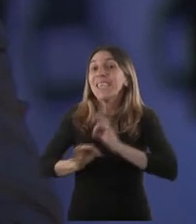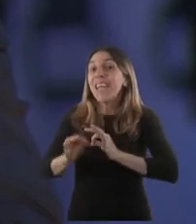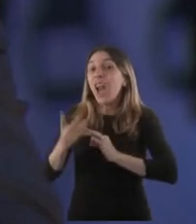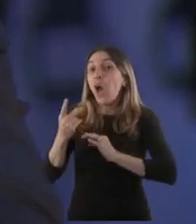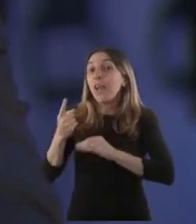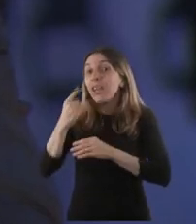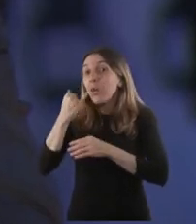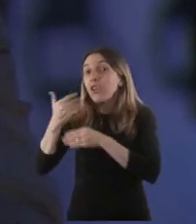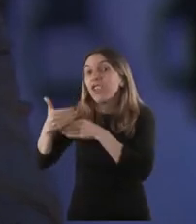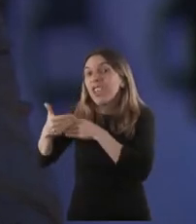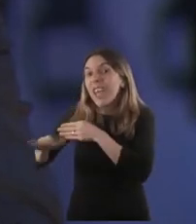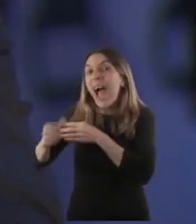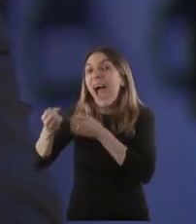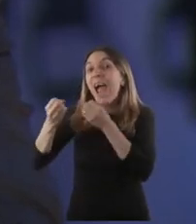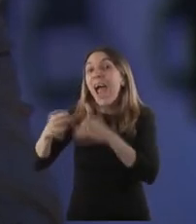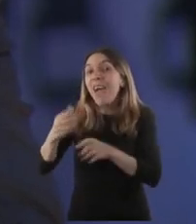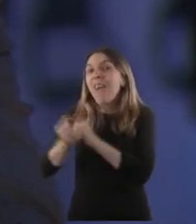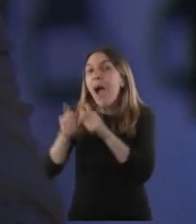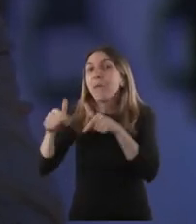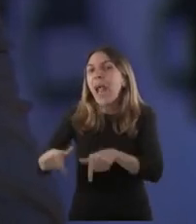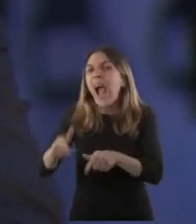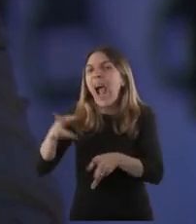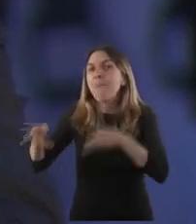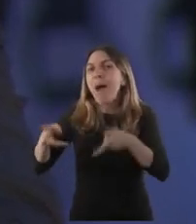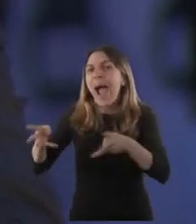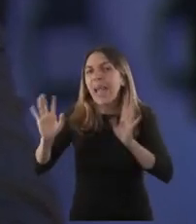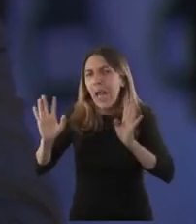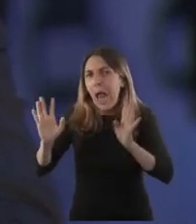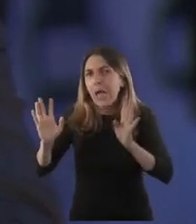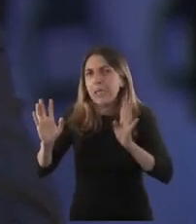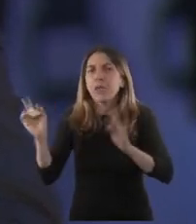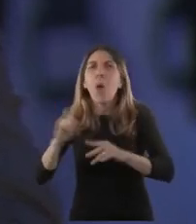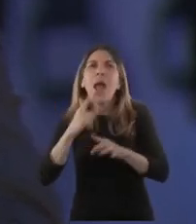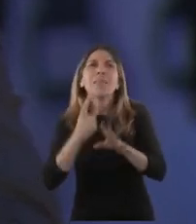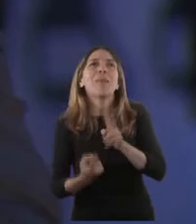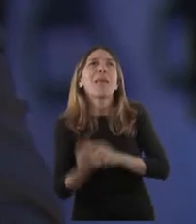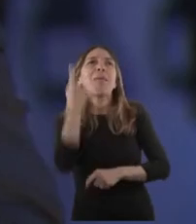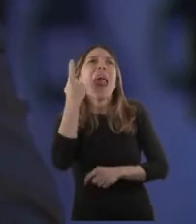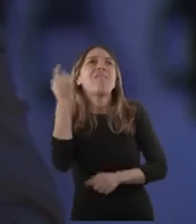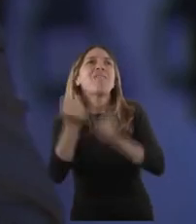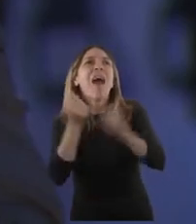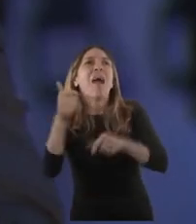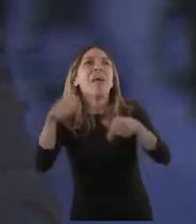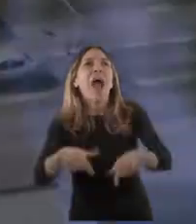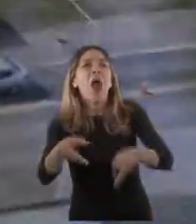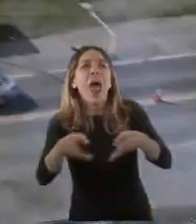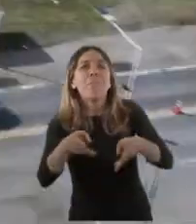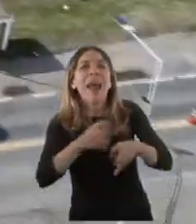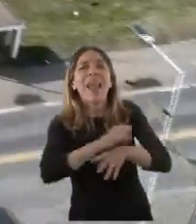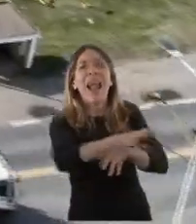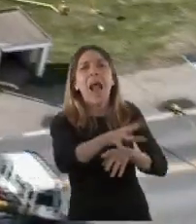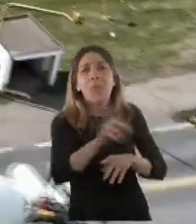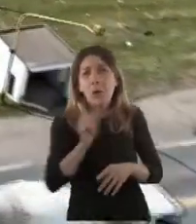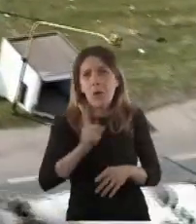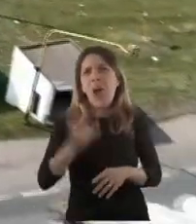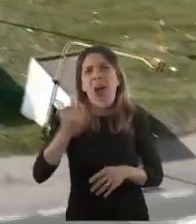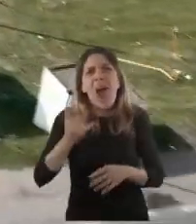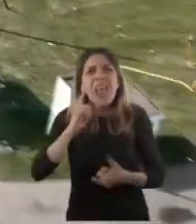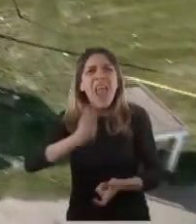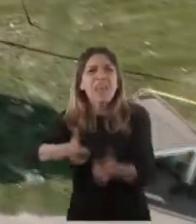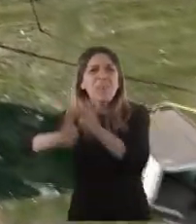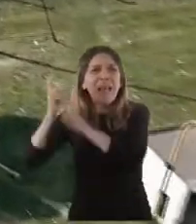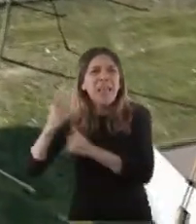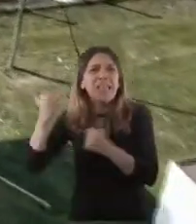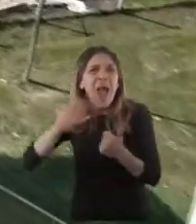maquinaria agrícola en la Argentina. No somos llegados a este sector. Hay historia, hay